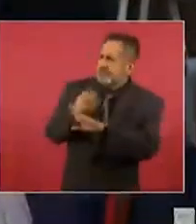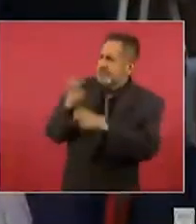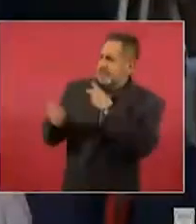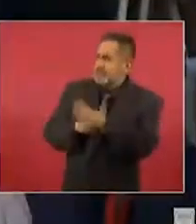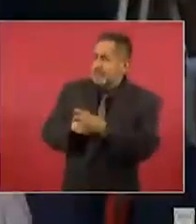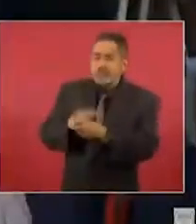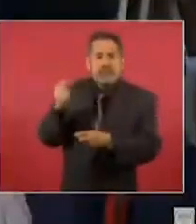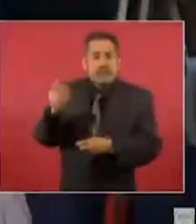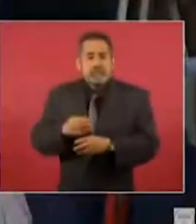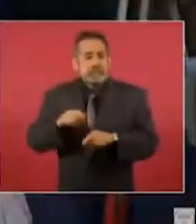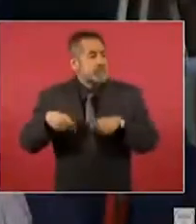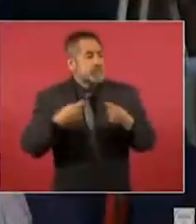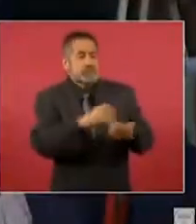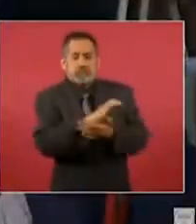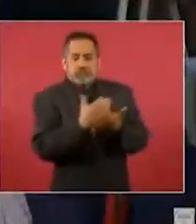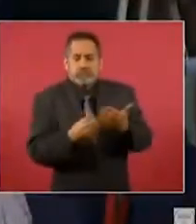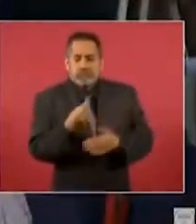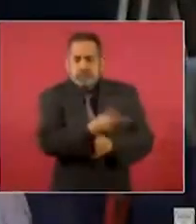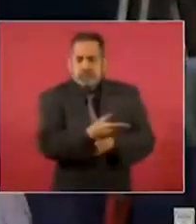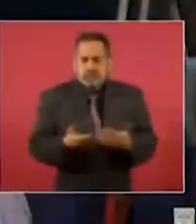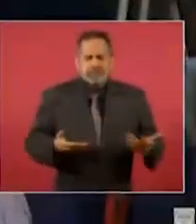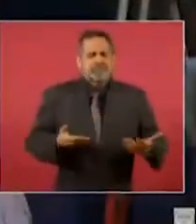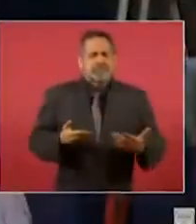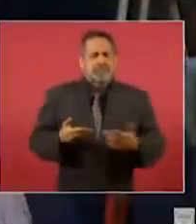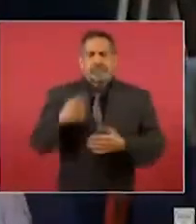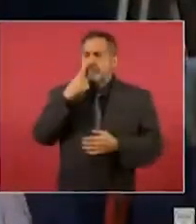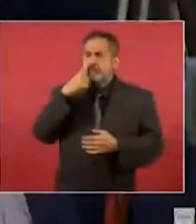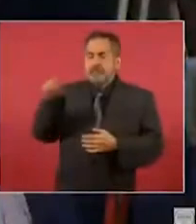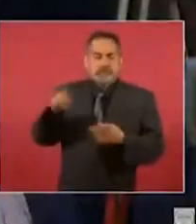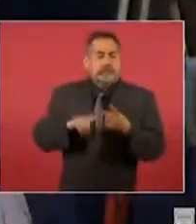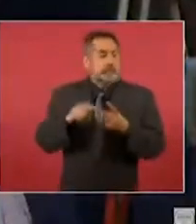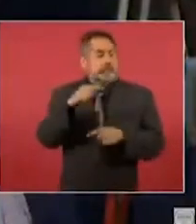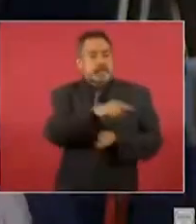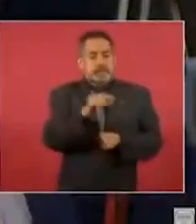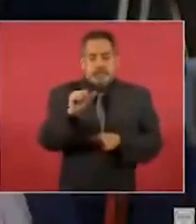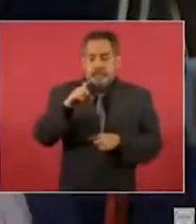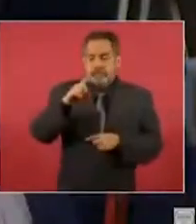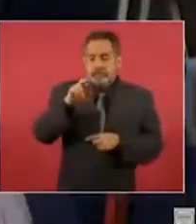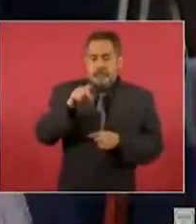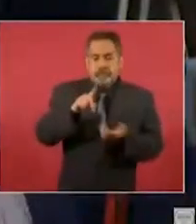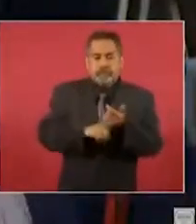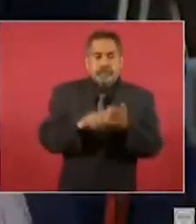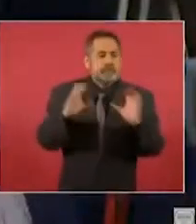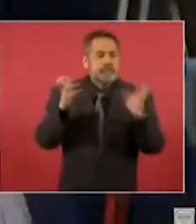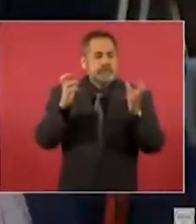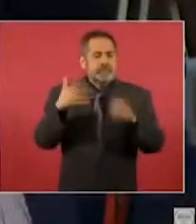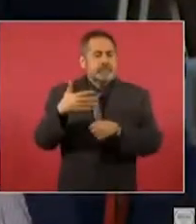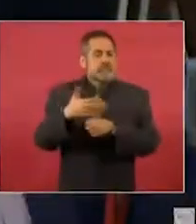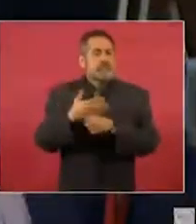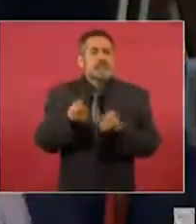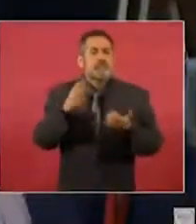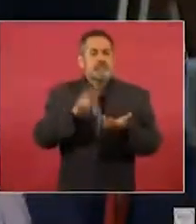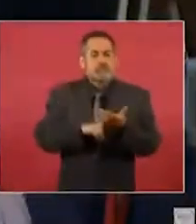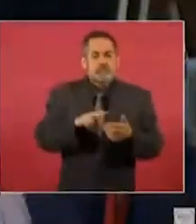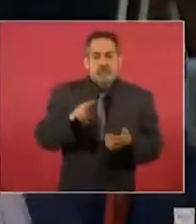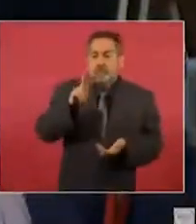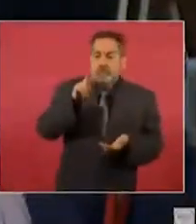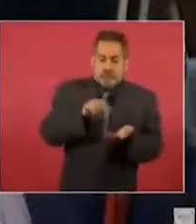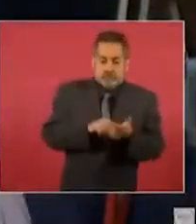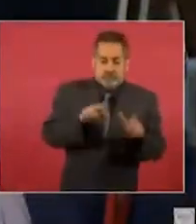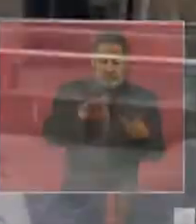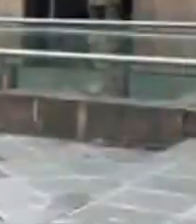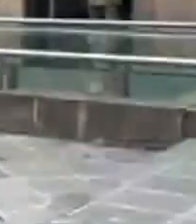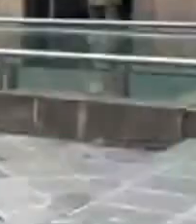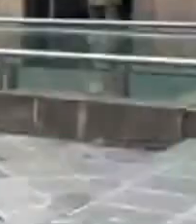cosas básicas necesarias para las elecciones y no se pierda el lujos Jorge Armando azul el tema Pues bueno